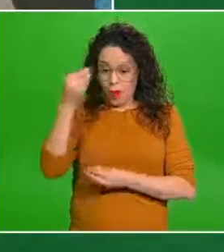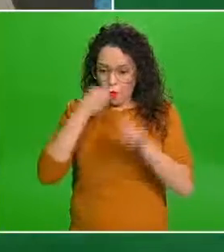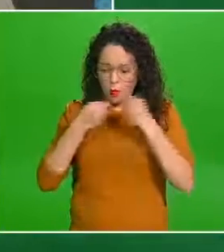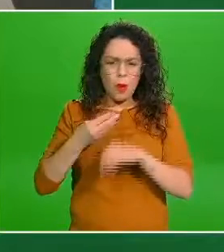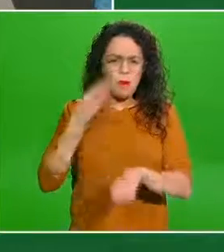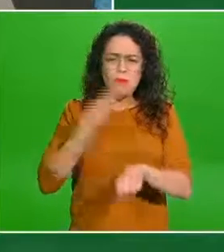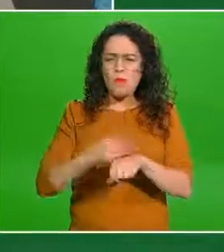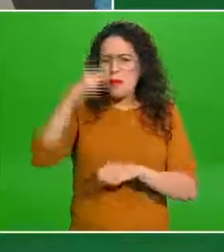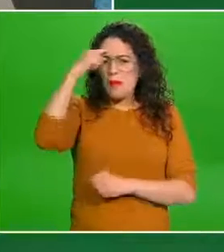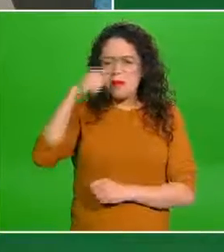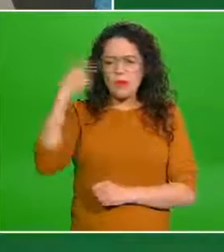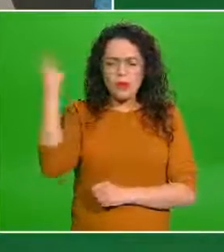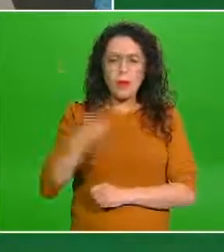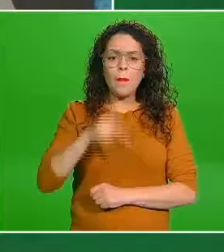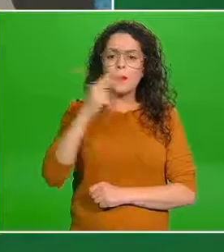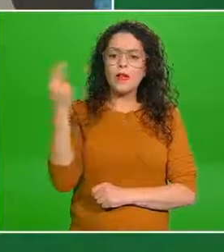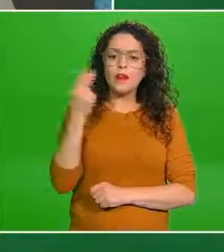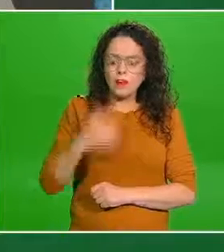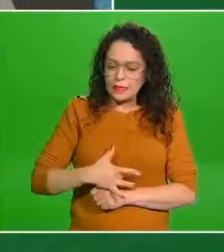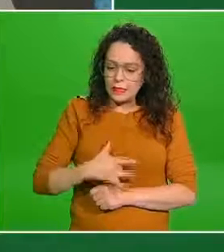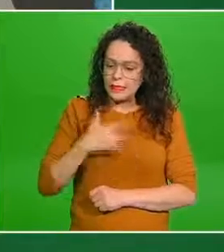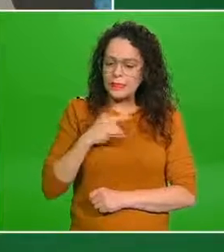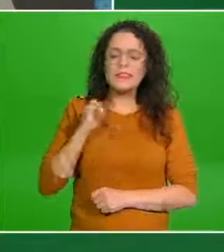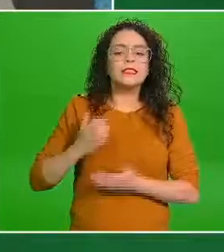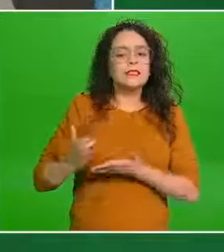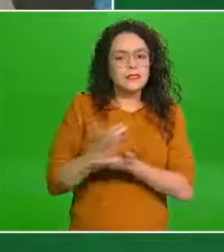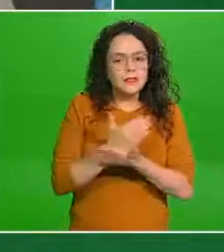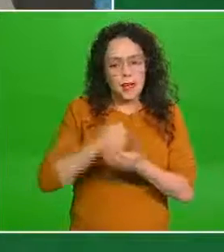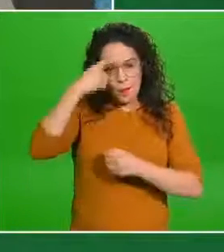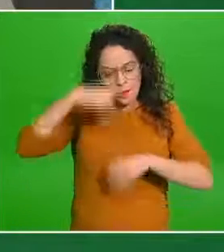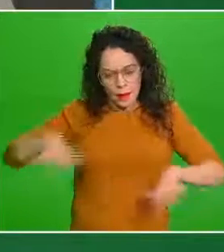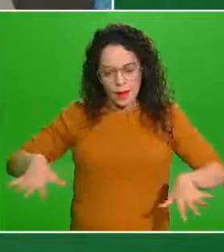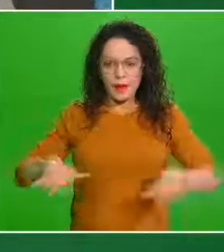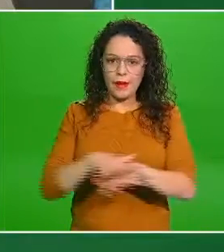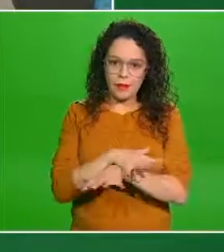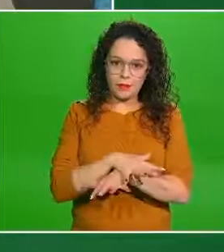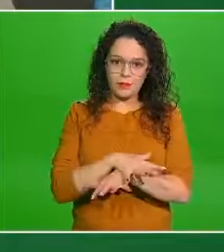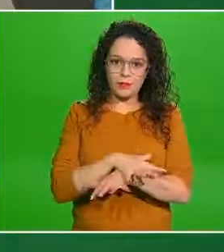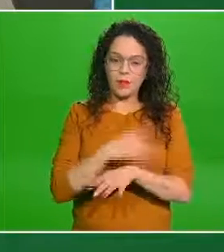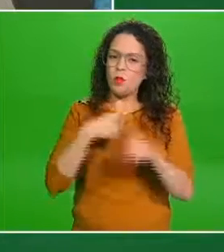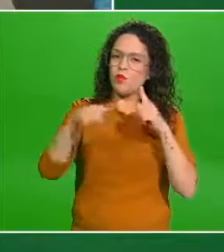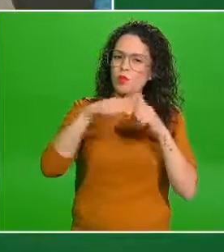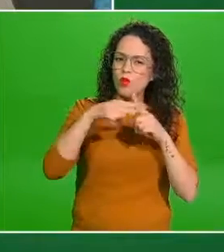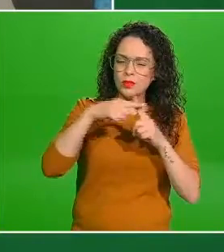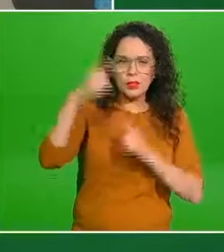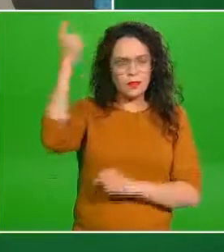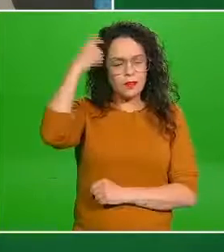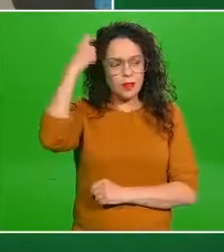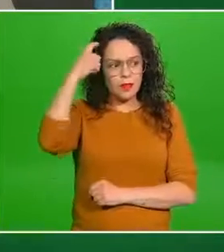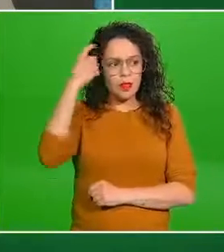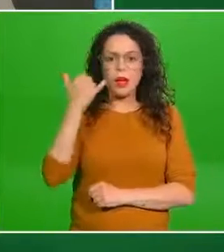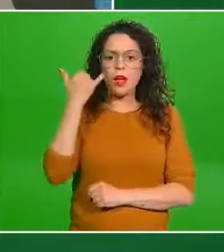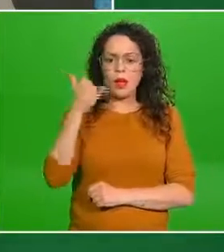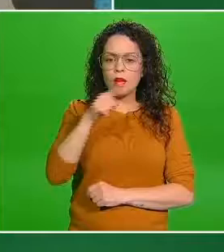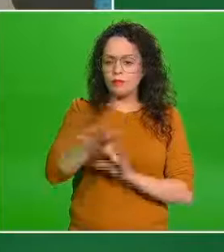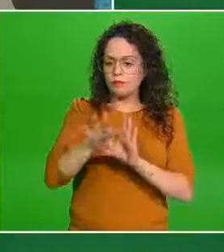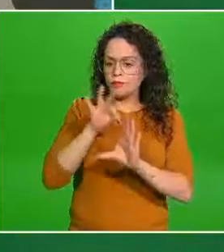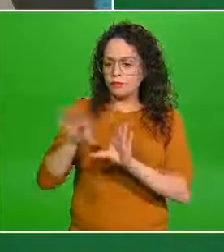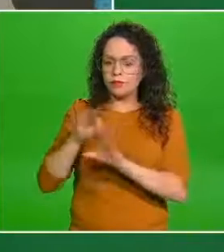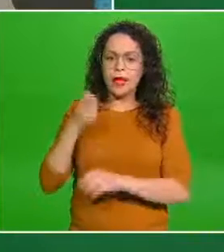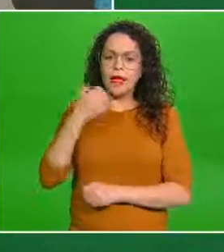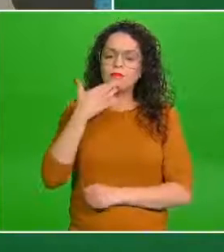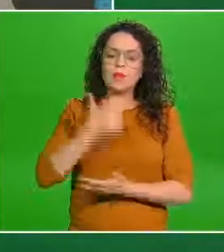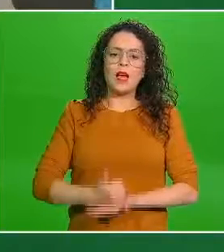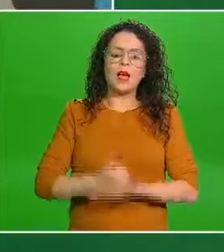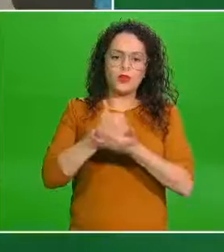se necesita motivación para cambiar. Se basa en la actitud y se nutre de las elecciones. Muchas gracias.